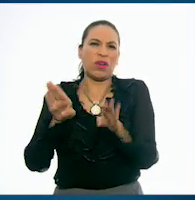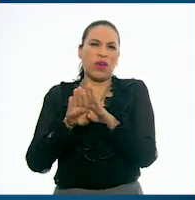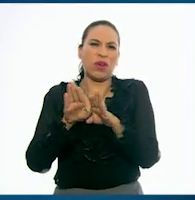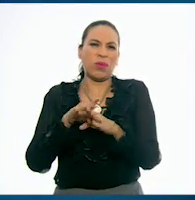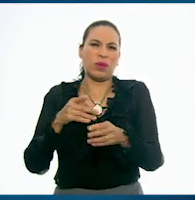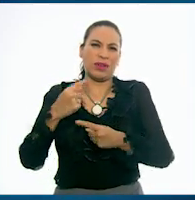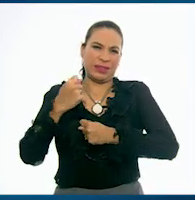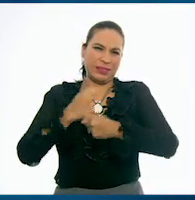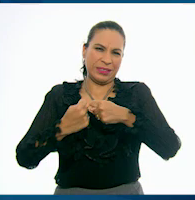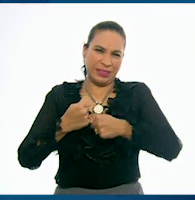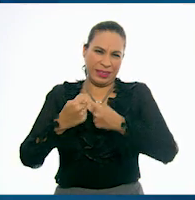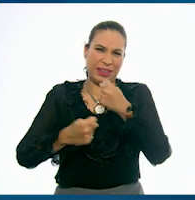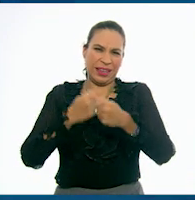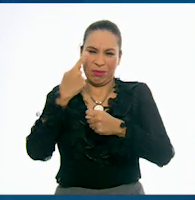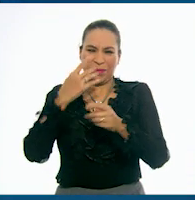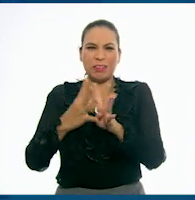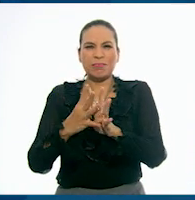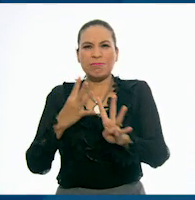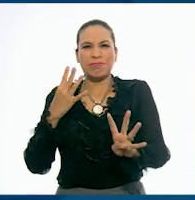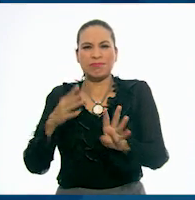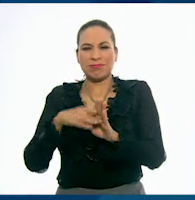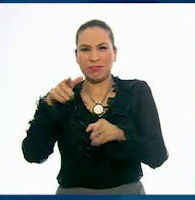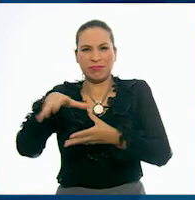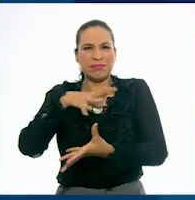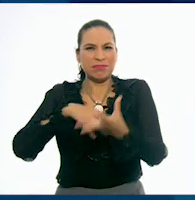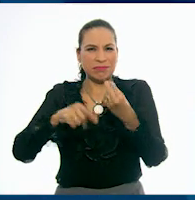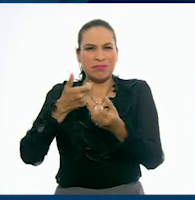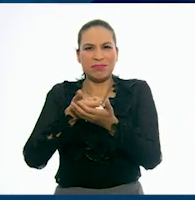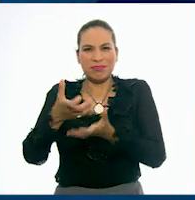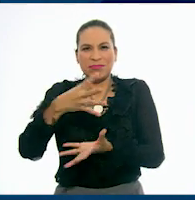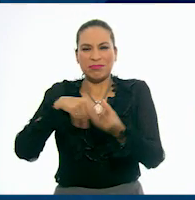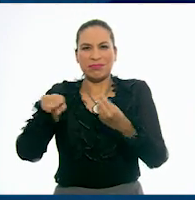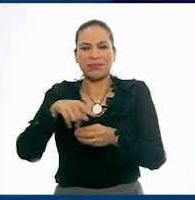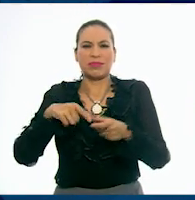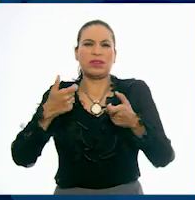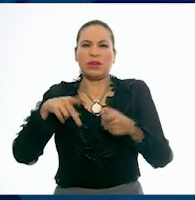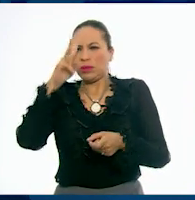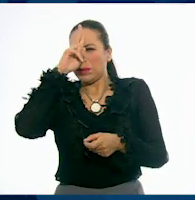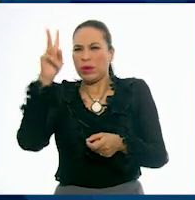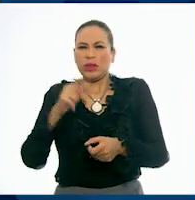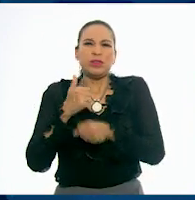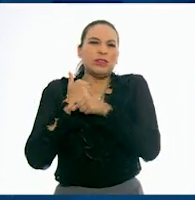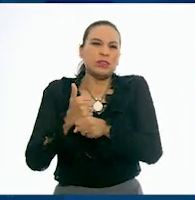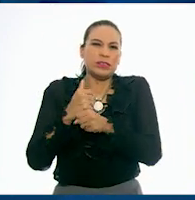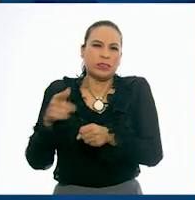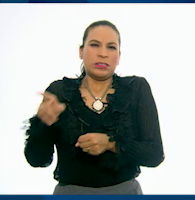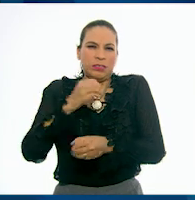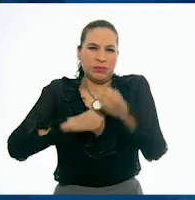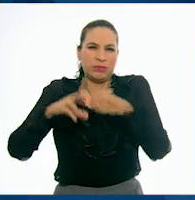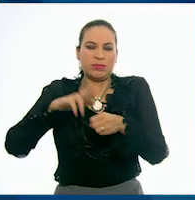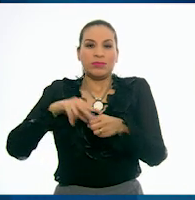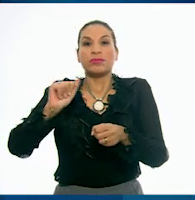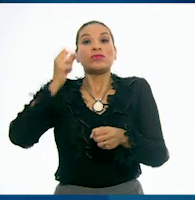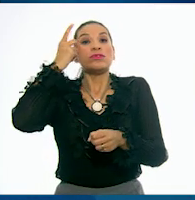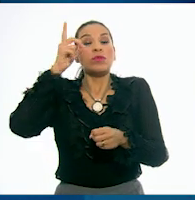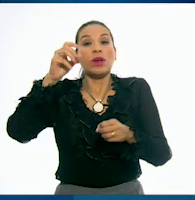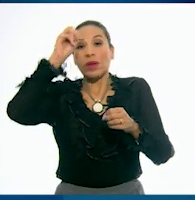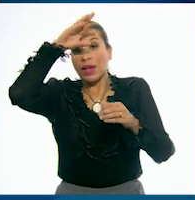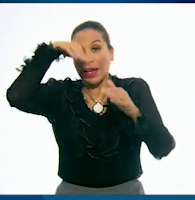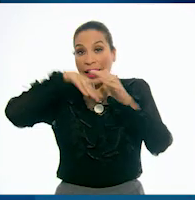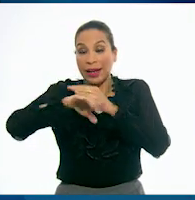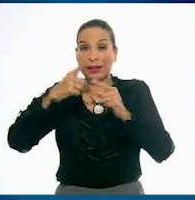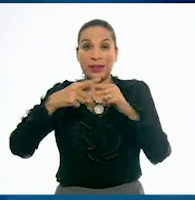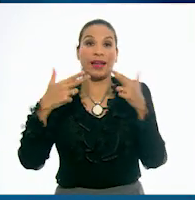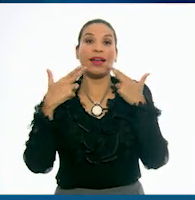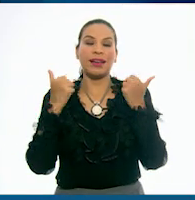las tiendas de raya? Quienes generaban la riqueza vivían un infierno, mientras los dueños de las minas y las